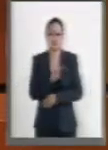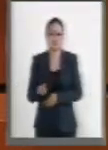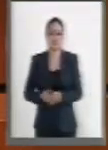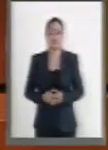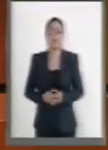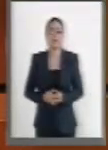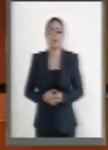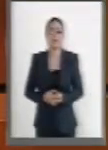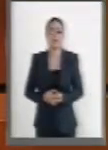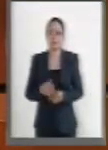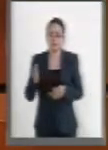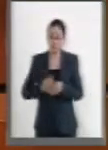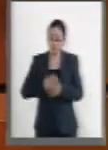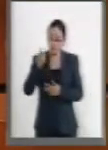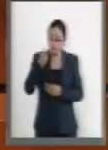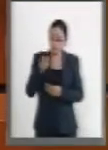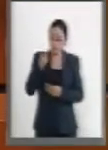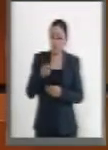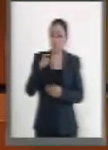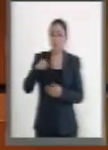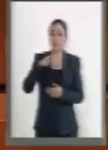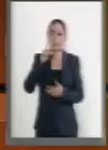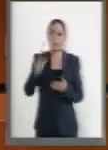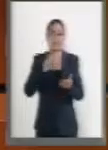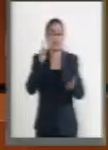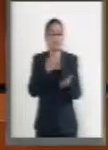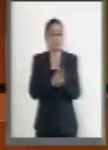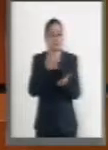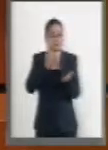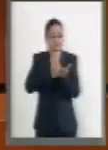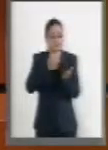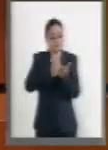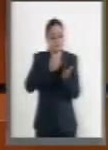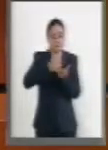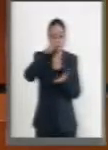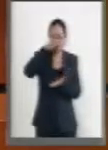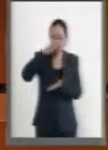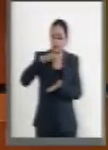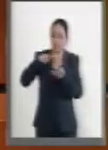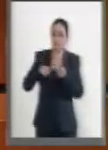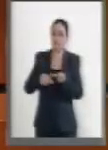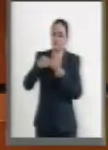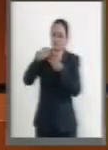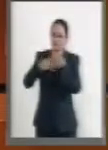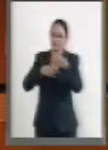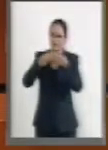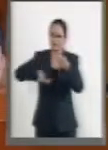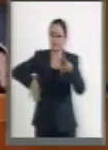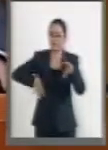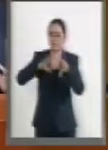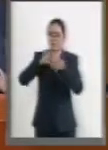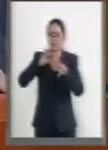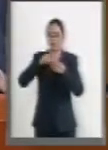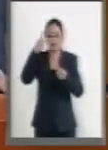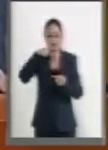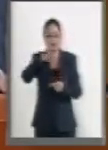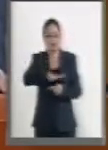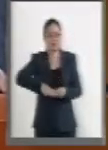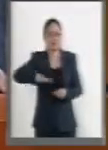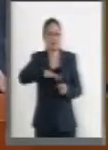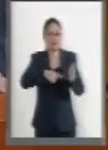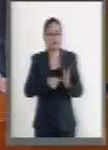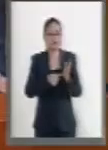ello que los proyectos de la Ley de Ingresos y de la Miscelánea Fiscal y demás ordenamientos que se someten a